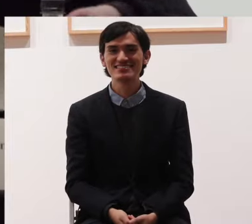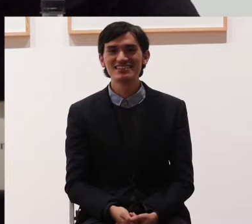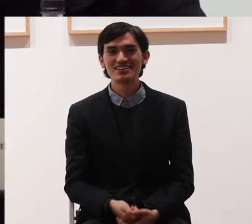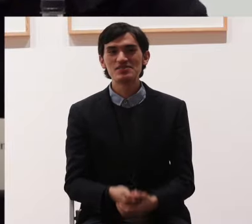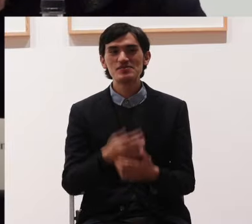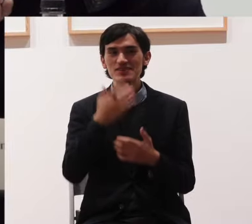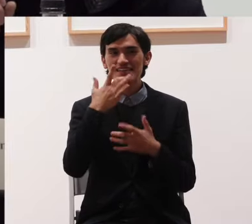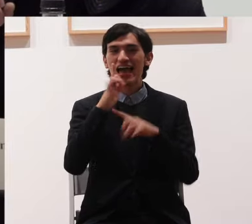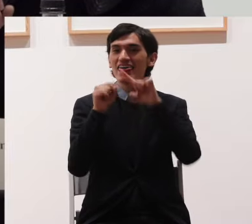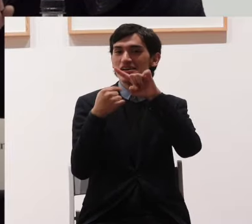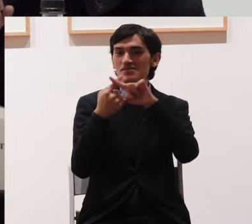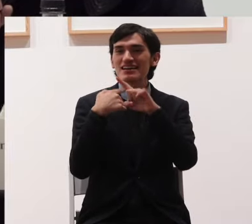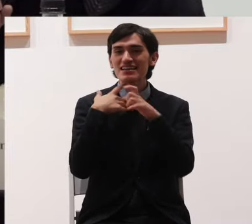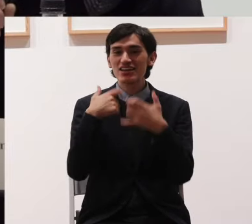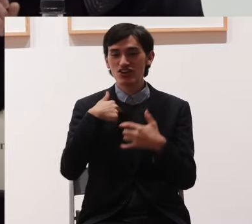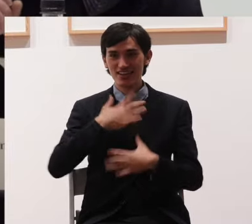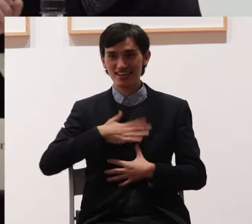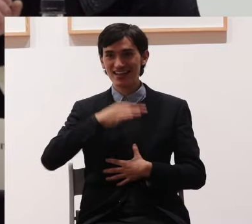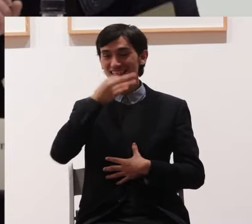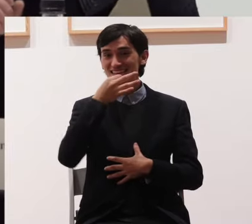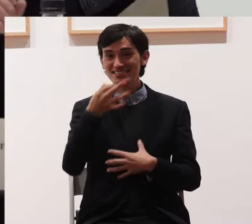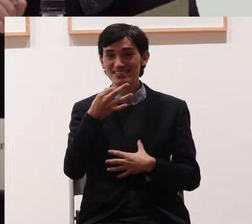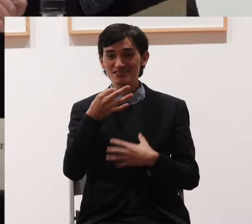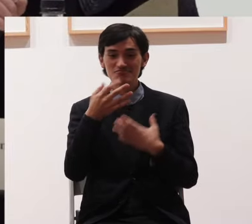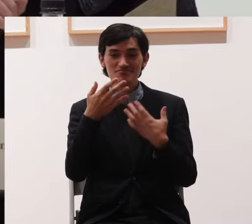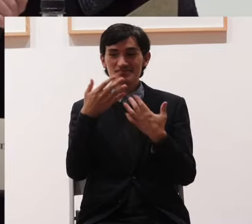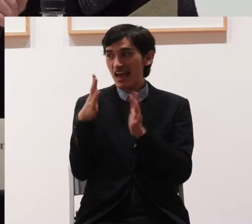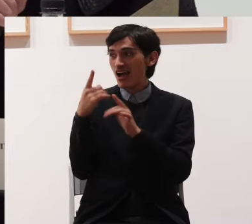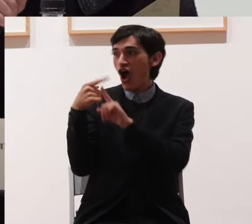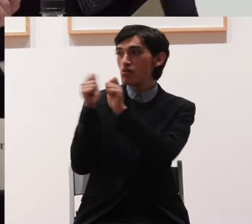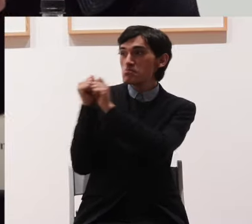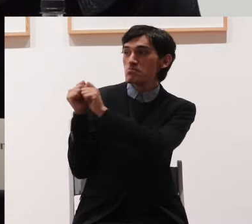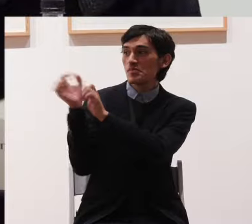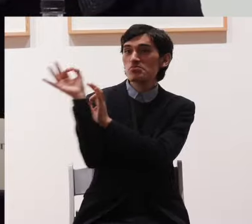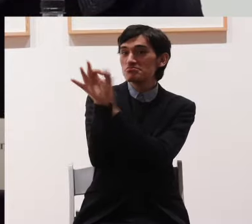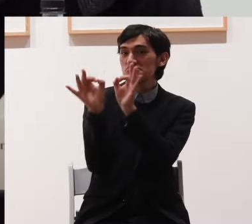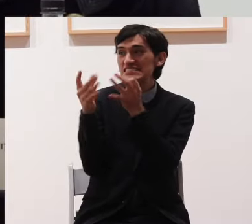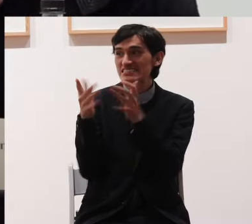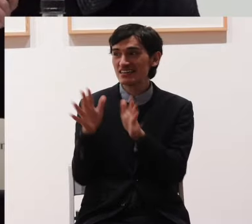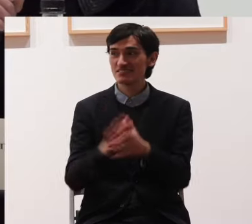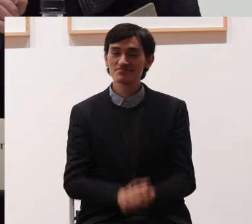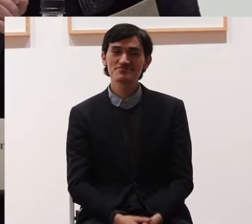quiero latear. Y además que lo que yo iba a decir, ya